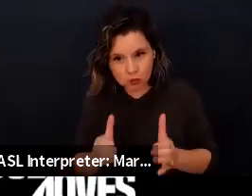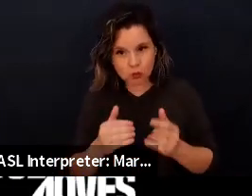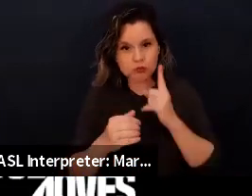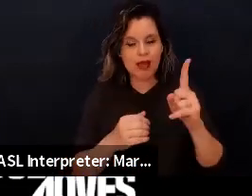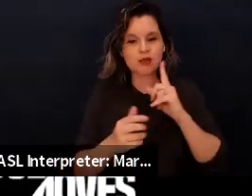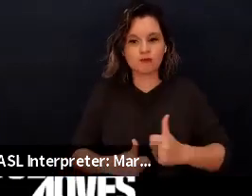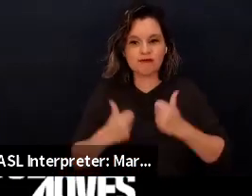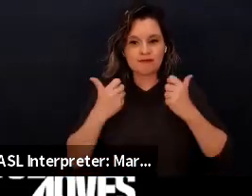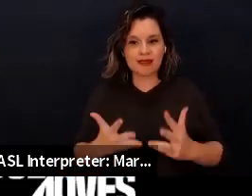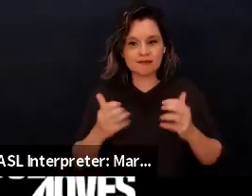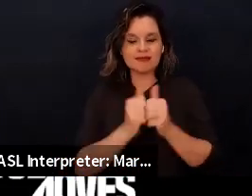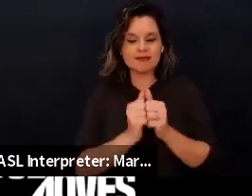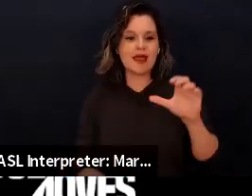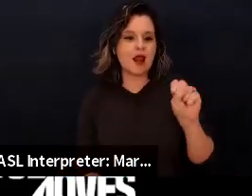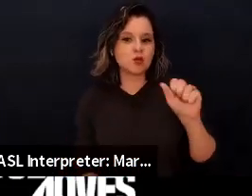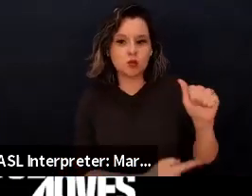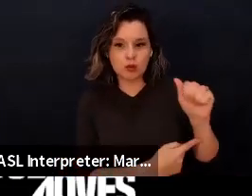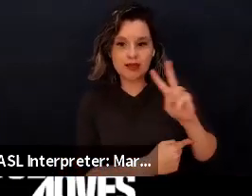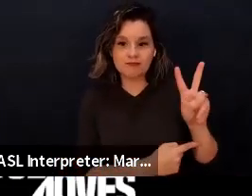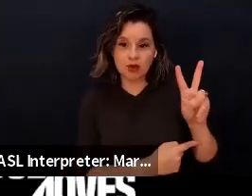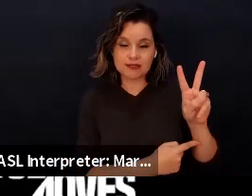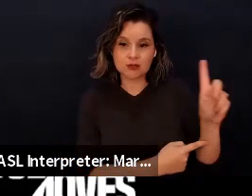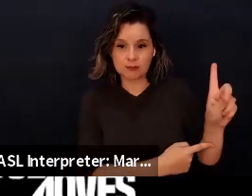sobrevivientes de agresión sexual y violencia